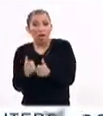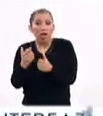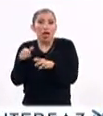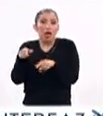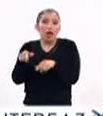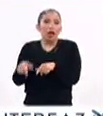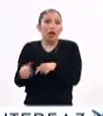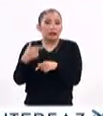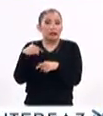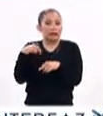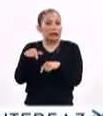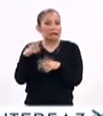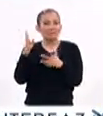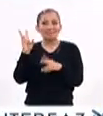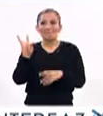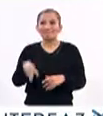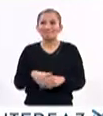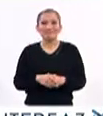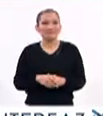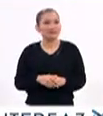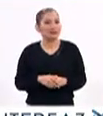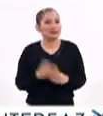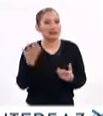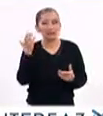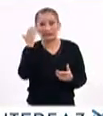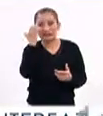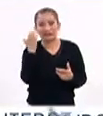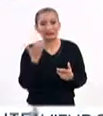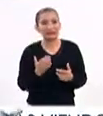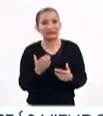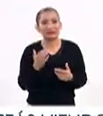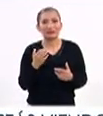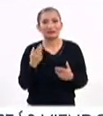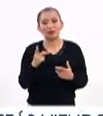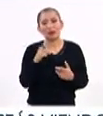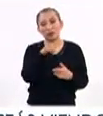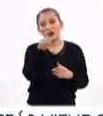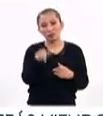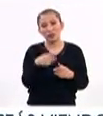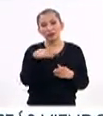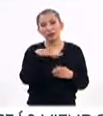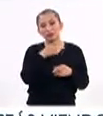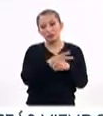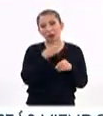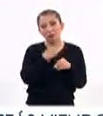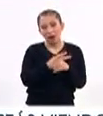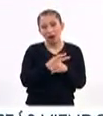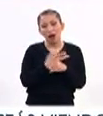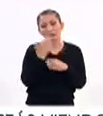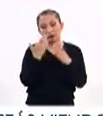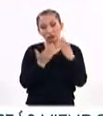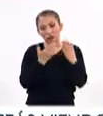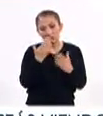entonces ahí fue una cosa terrible, pero bueno, luego el bachillerato, la